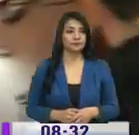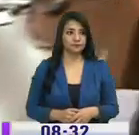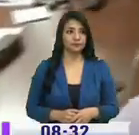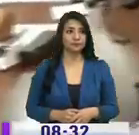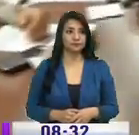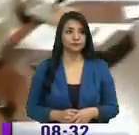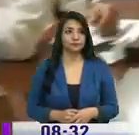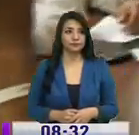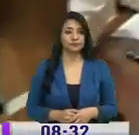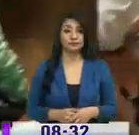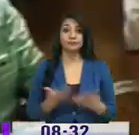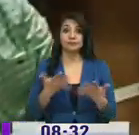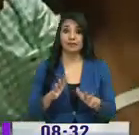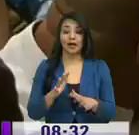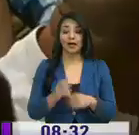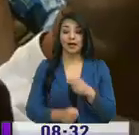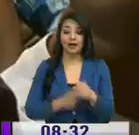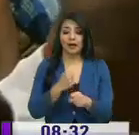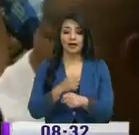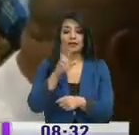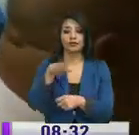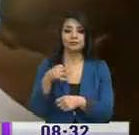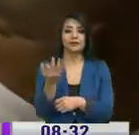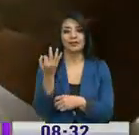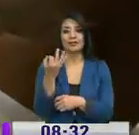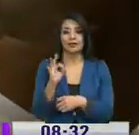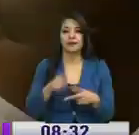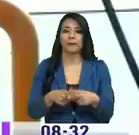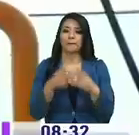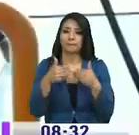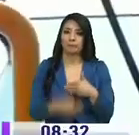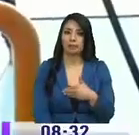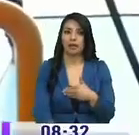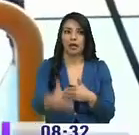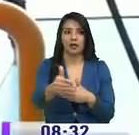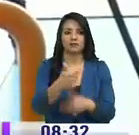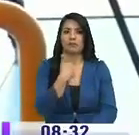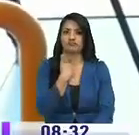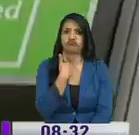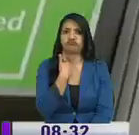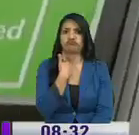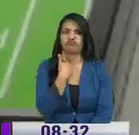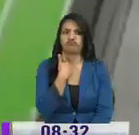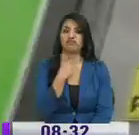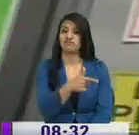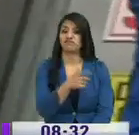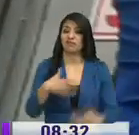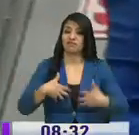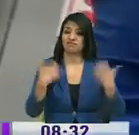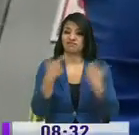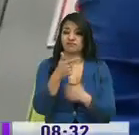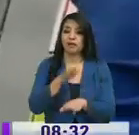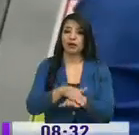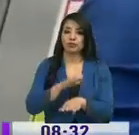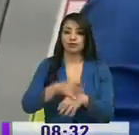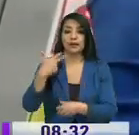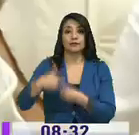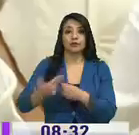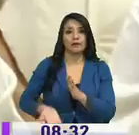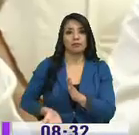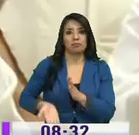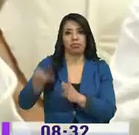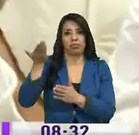Segundo día del nuevo año y empieza a soltarse una espiral carburada por la eliminación de los subsidios a las